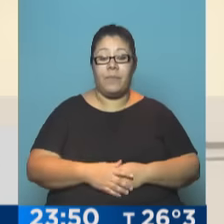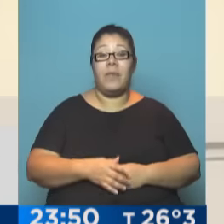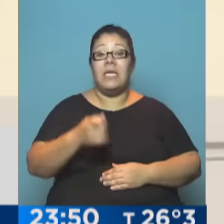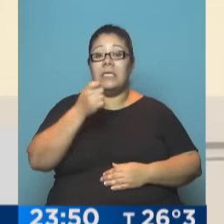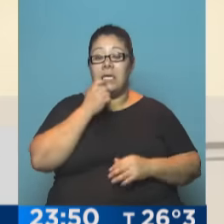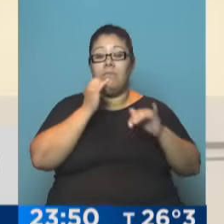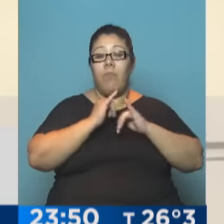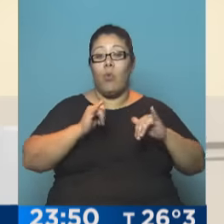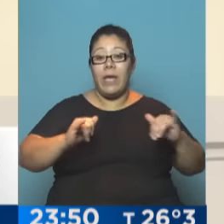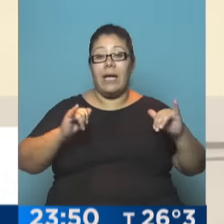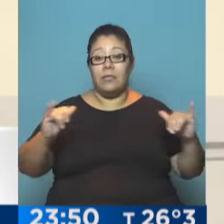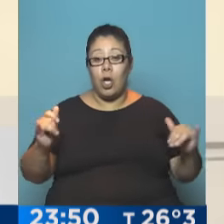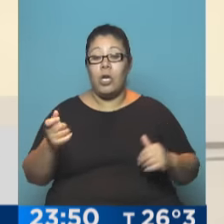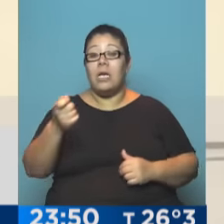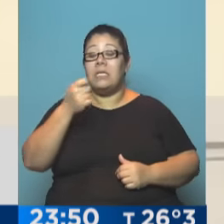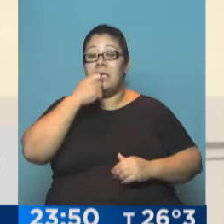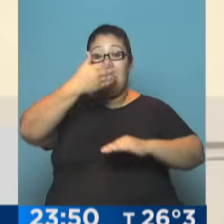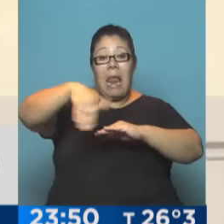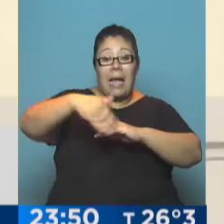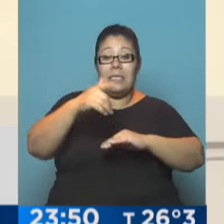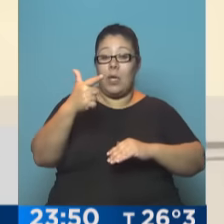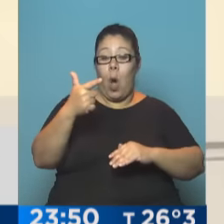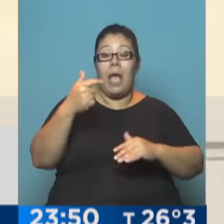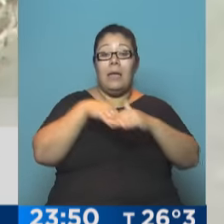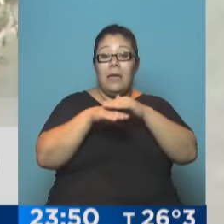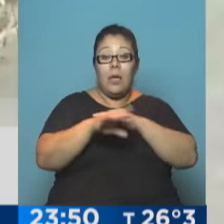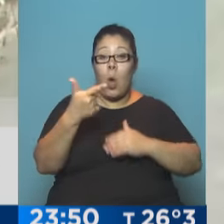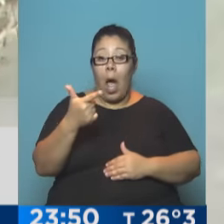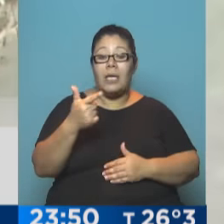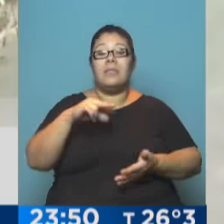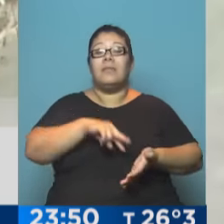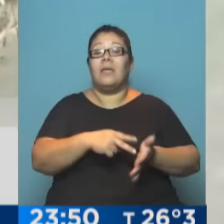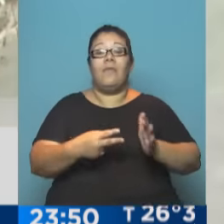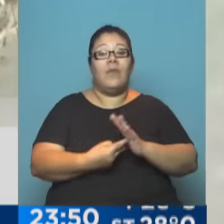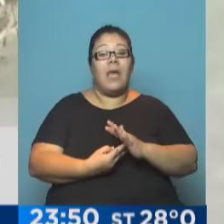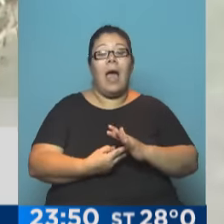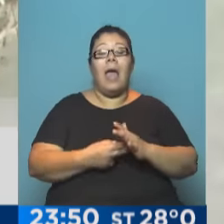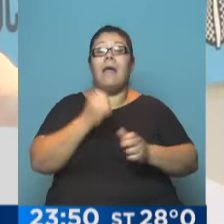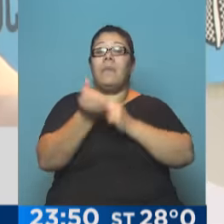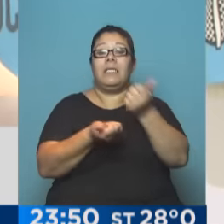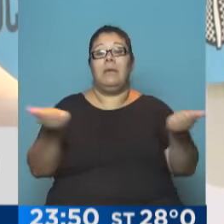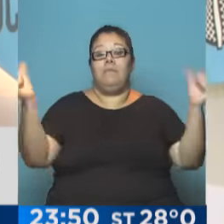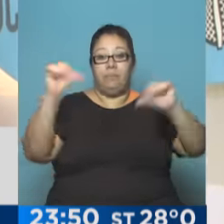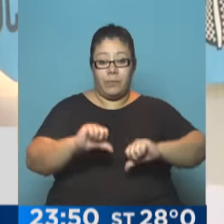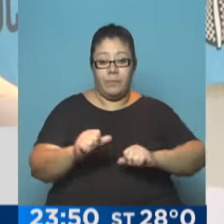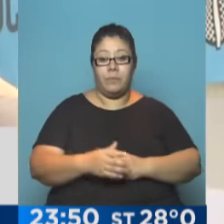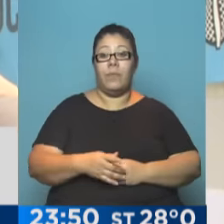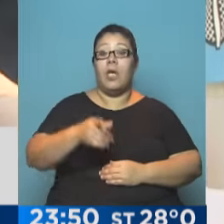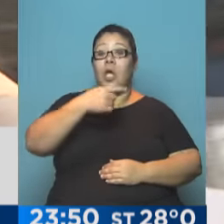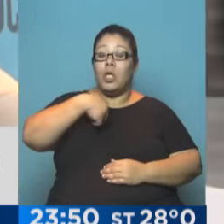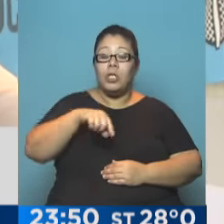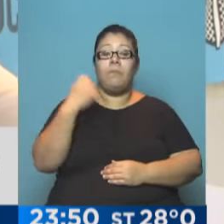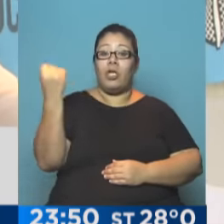publicación, si no está en la calle, si no es impresa, es prácticamente condenarla a muerte. Ha sido importante para nosotros que nos